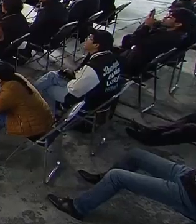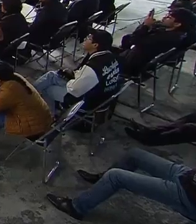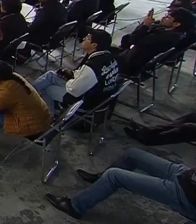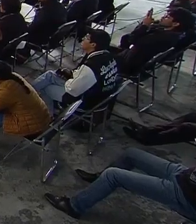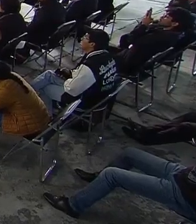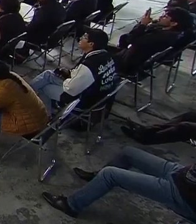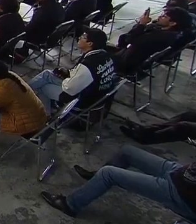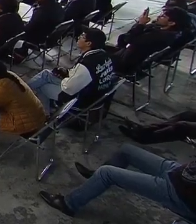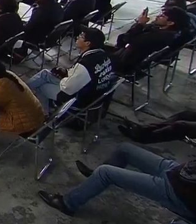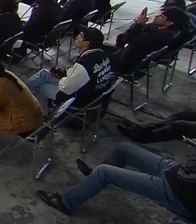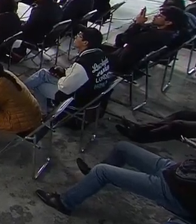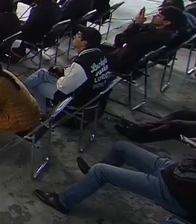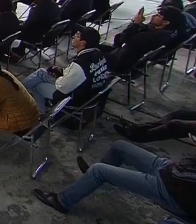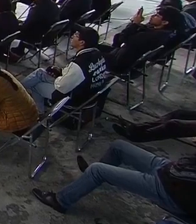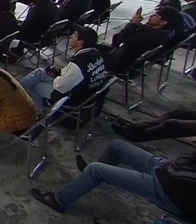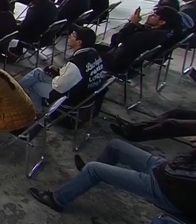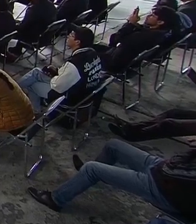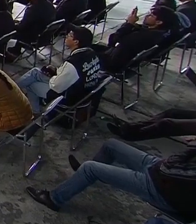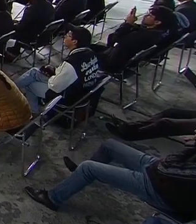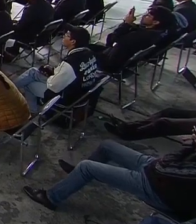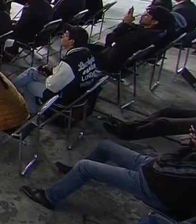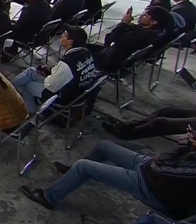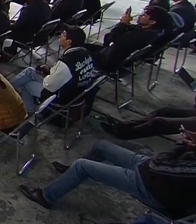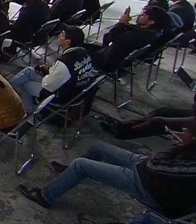que respetarnos.